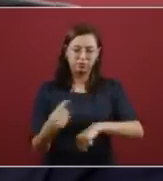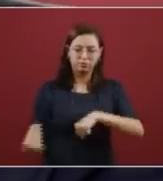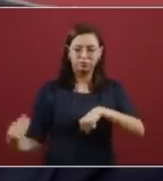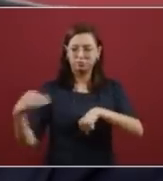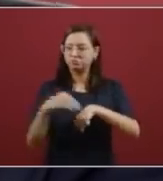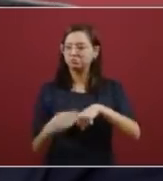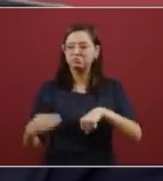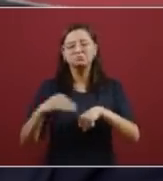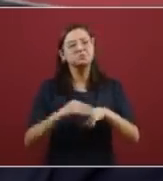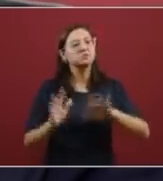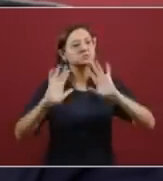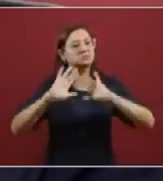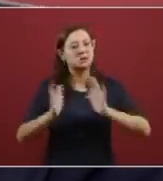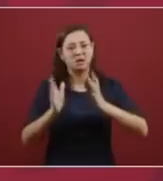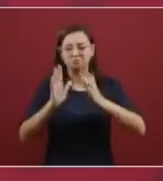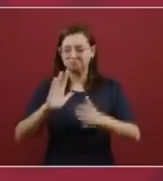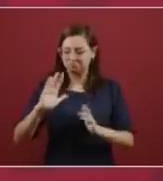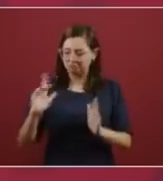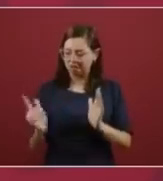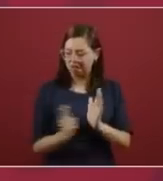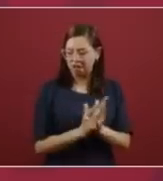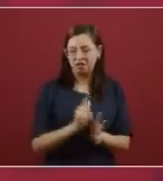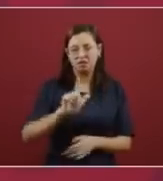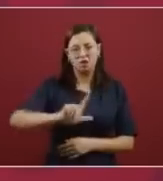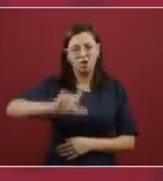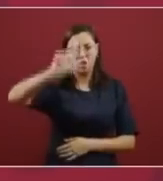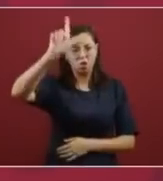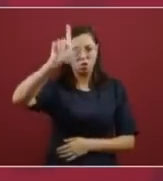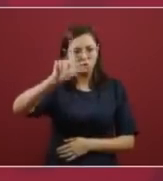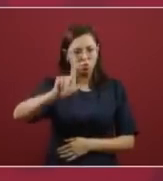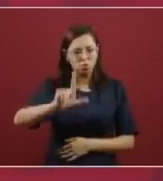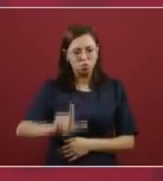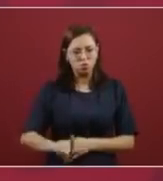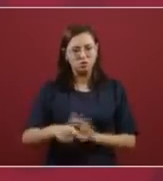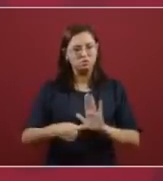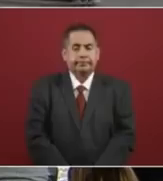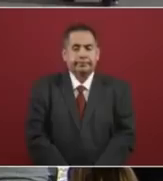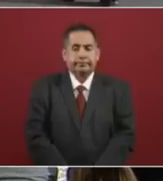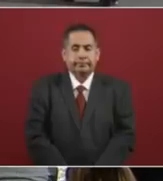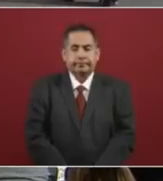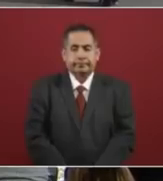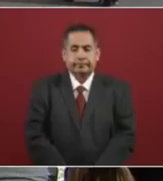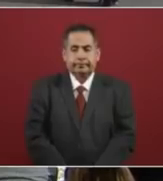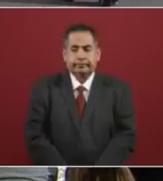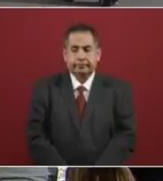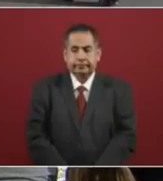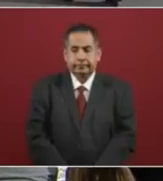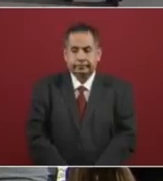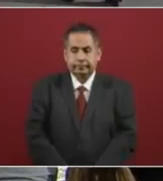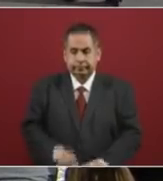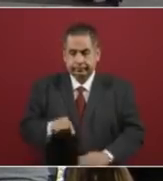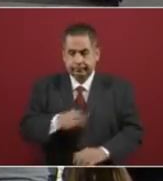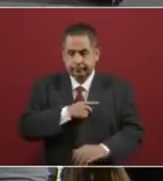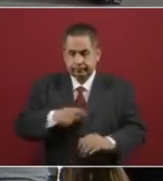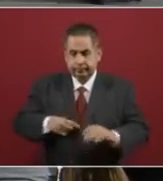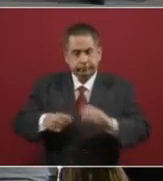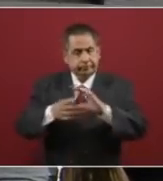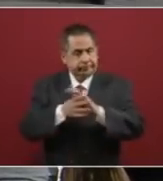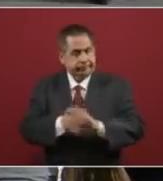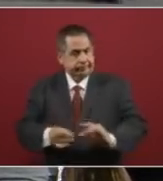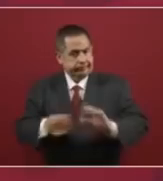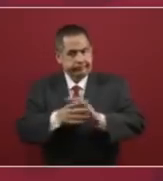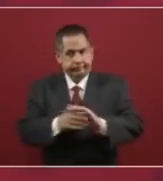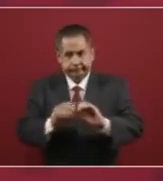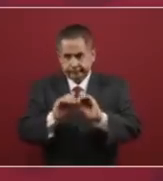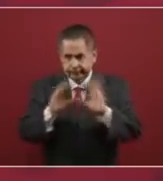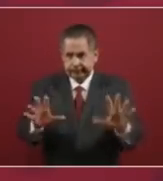lunes se va a dar a conocer el quién es quién en las gasolinas. Aquí hay que aclarar,